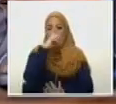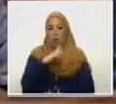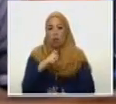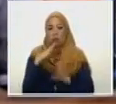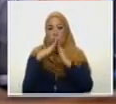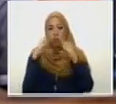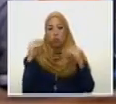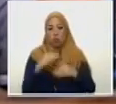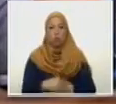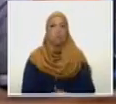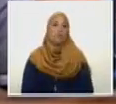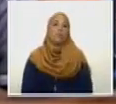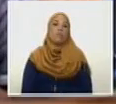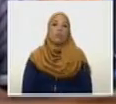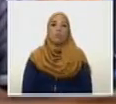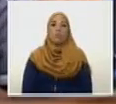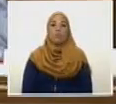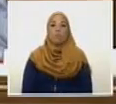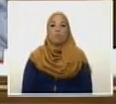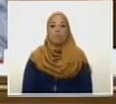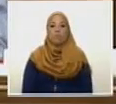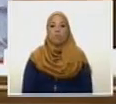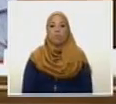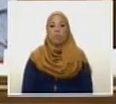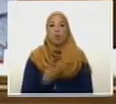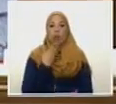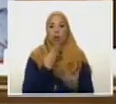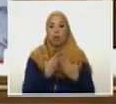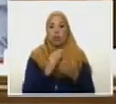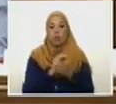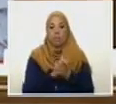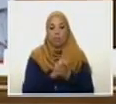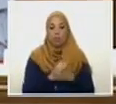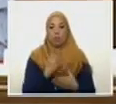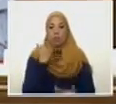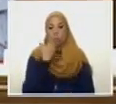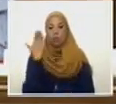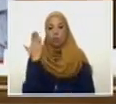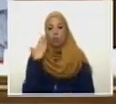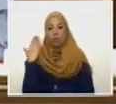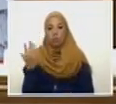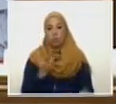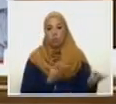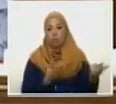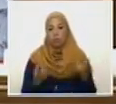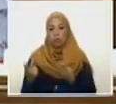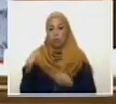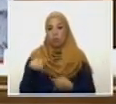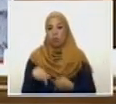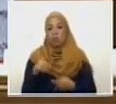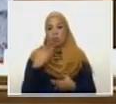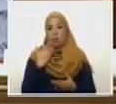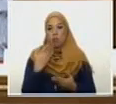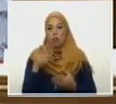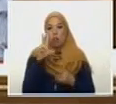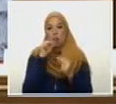todo. Gracias, señor secretario. Compañero Calixto Ortega, por favor. Damos el derecho de